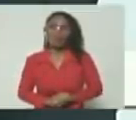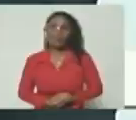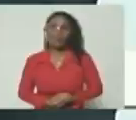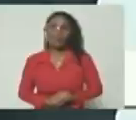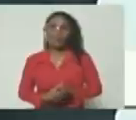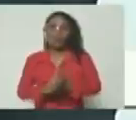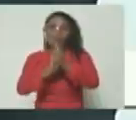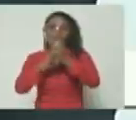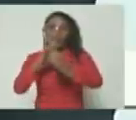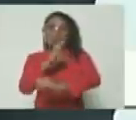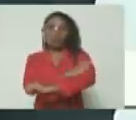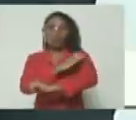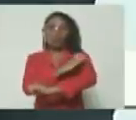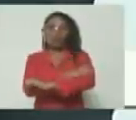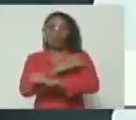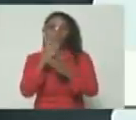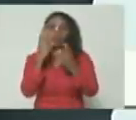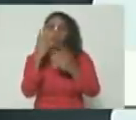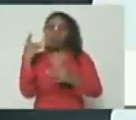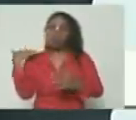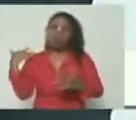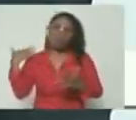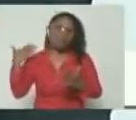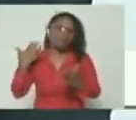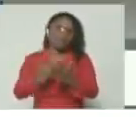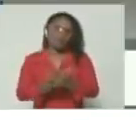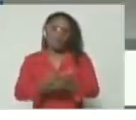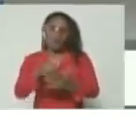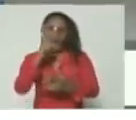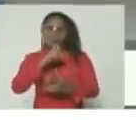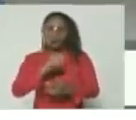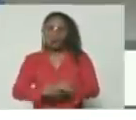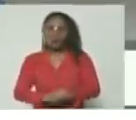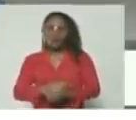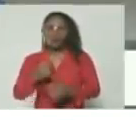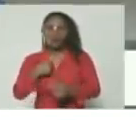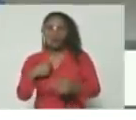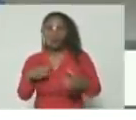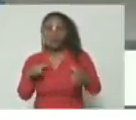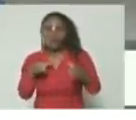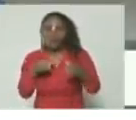líder opositor de muchos años. Me reuní con